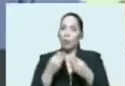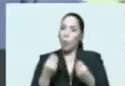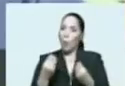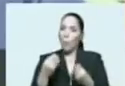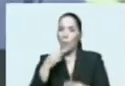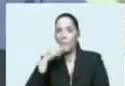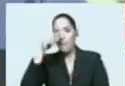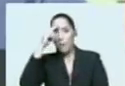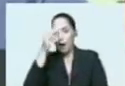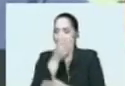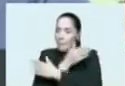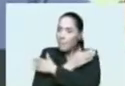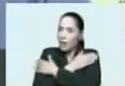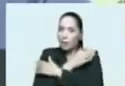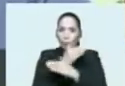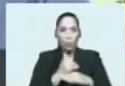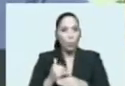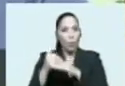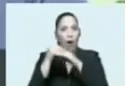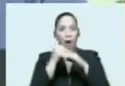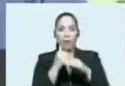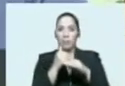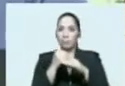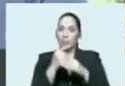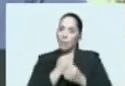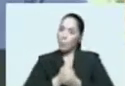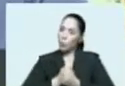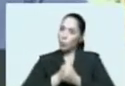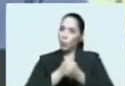más amoroso y el más tierno de los padres